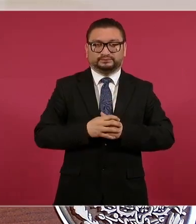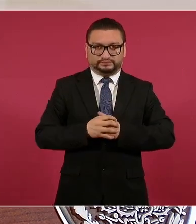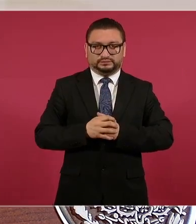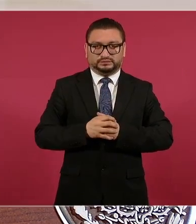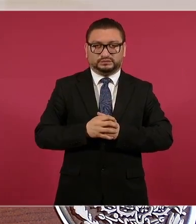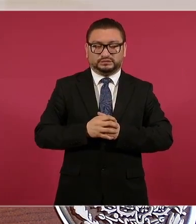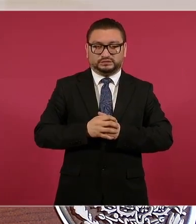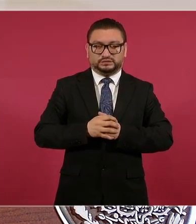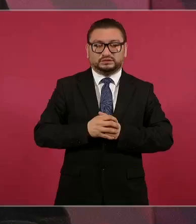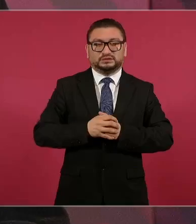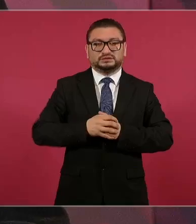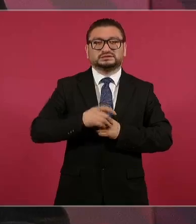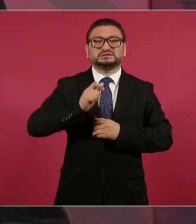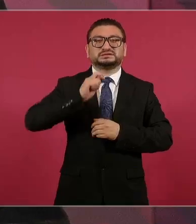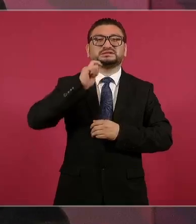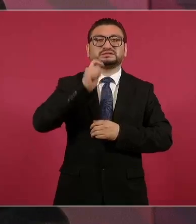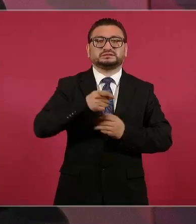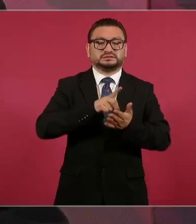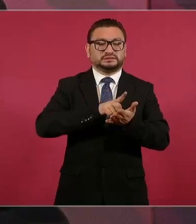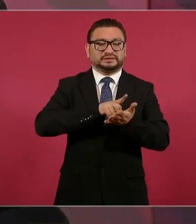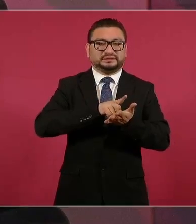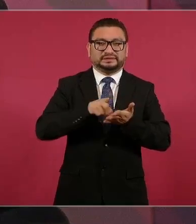Garantizar el derecho a la salud.